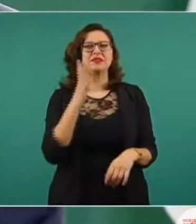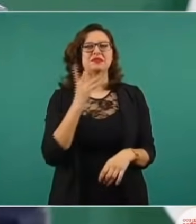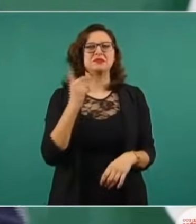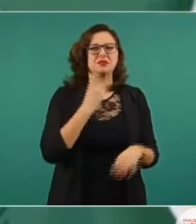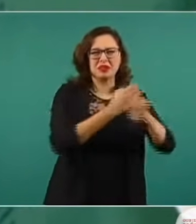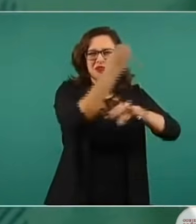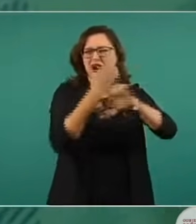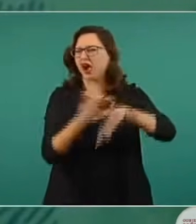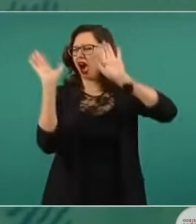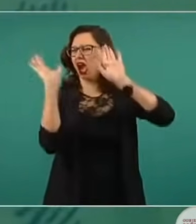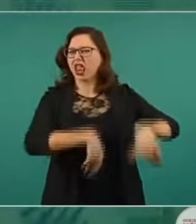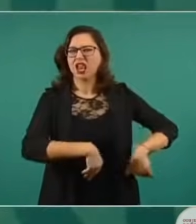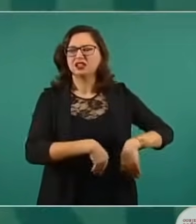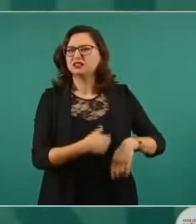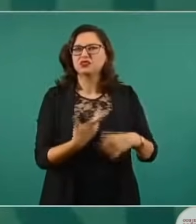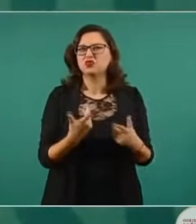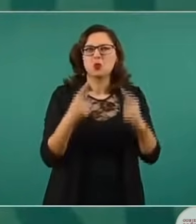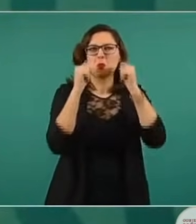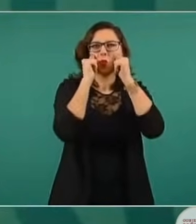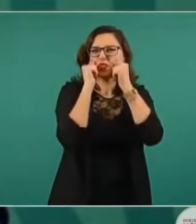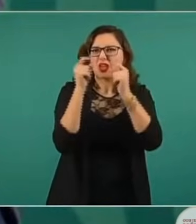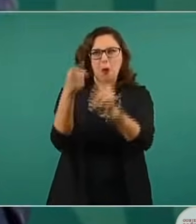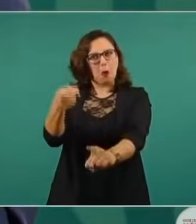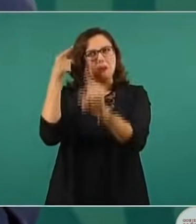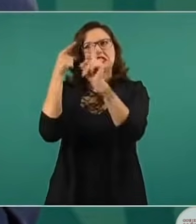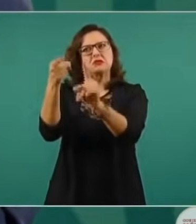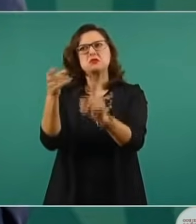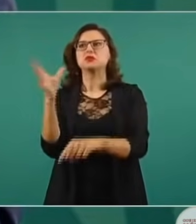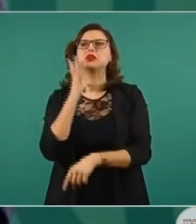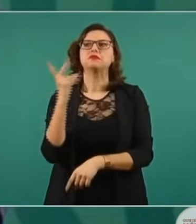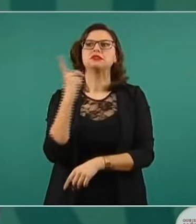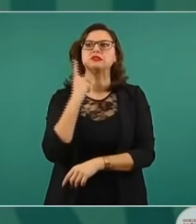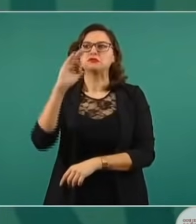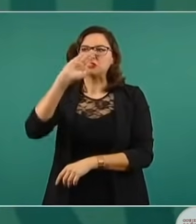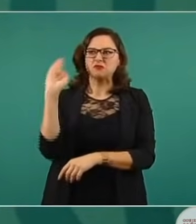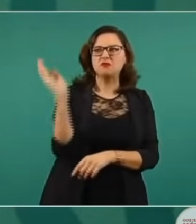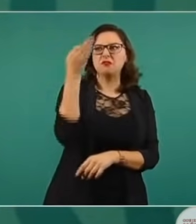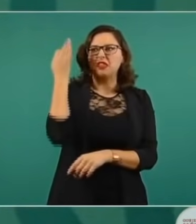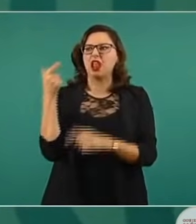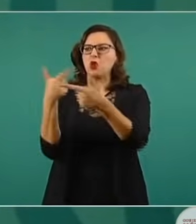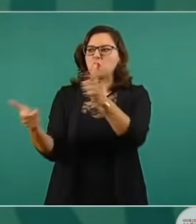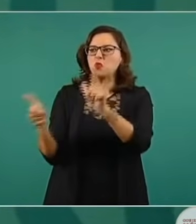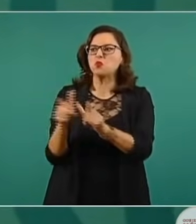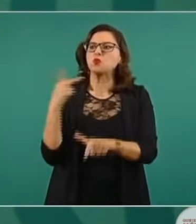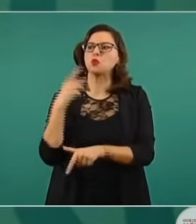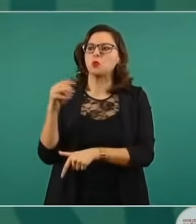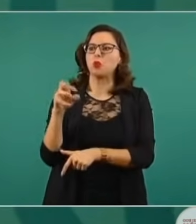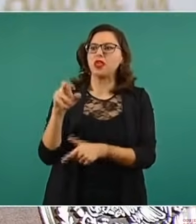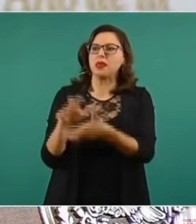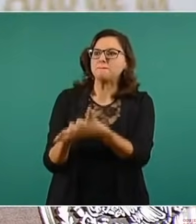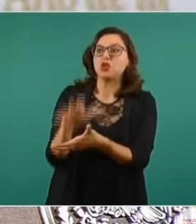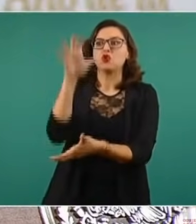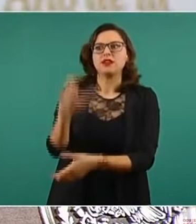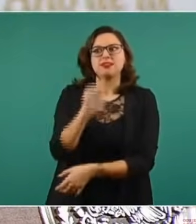locales, era que no tuviésemos la mayoría en la Cámara de Diputados Federal.